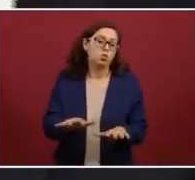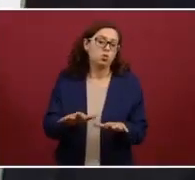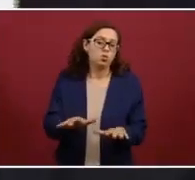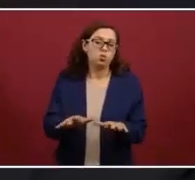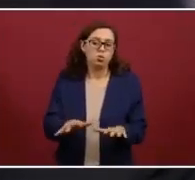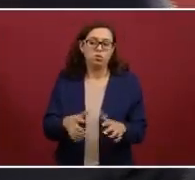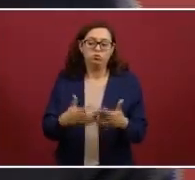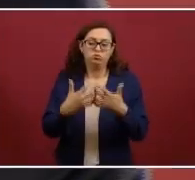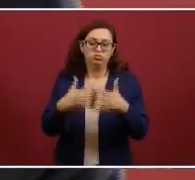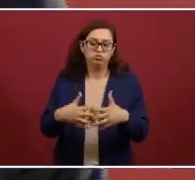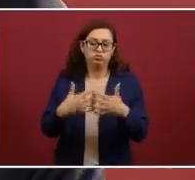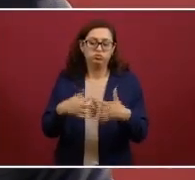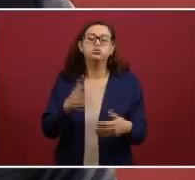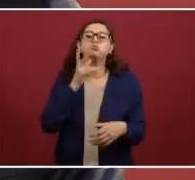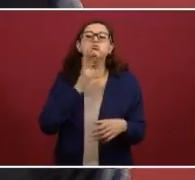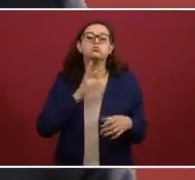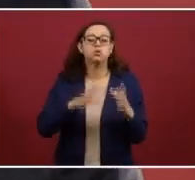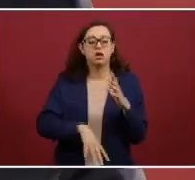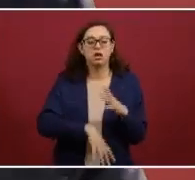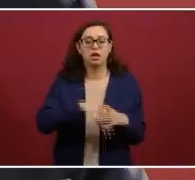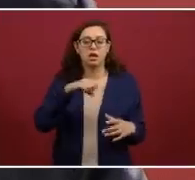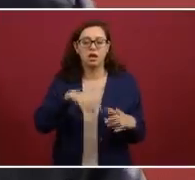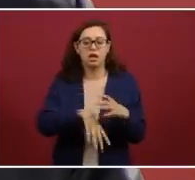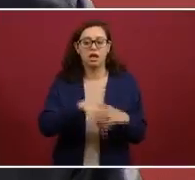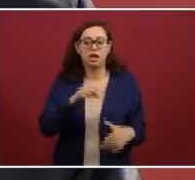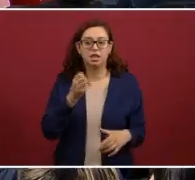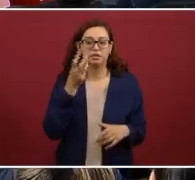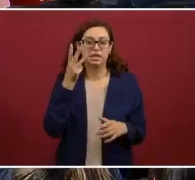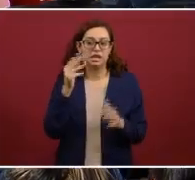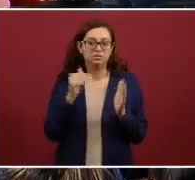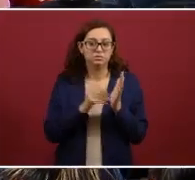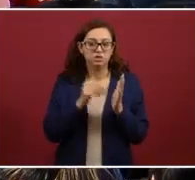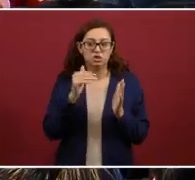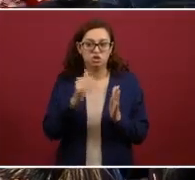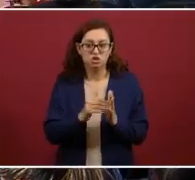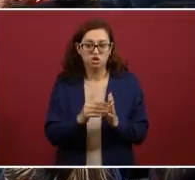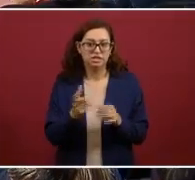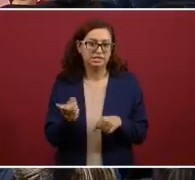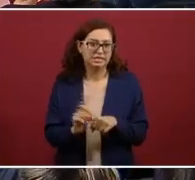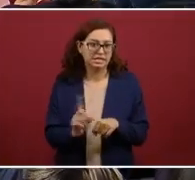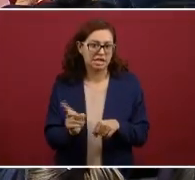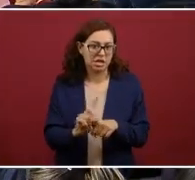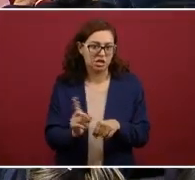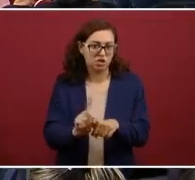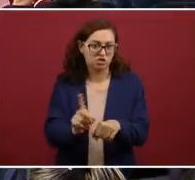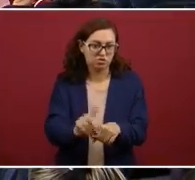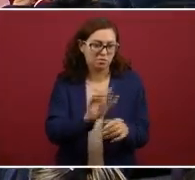produciendo, extrayendo 3 millones de barriles diarios de petróleo,